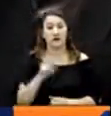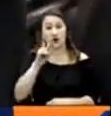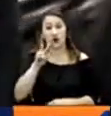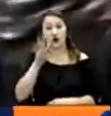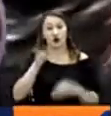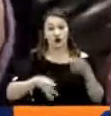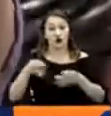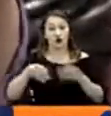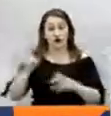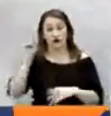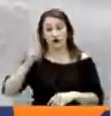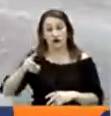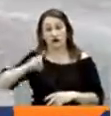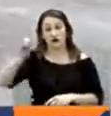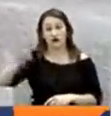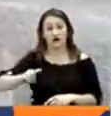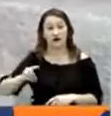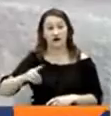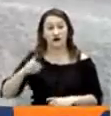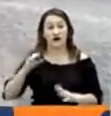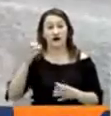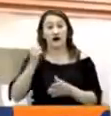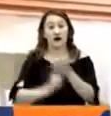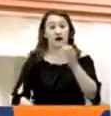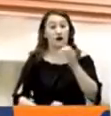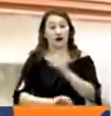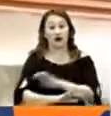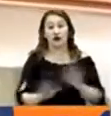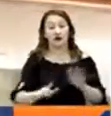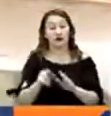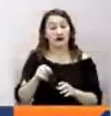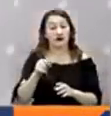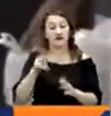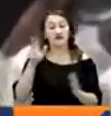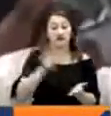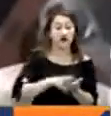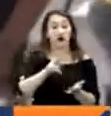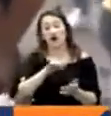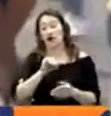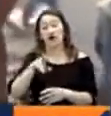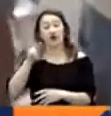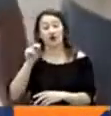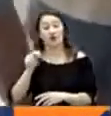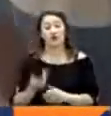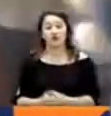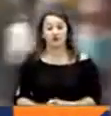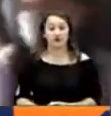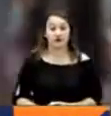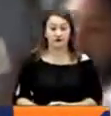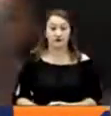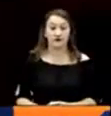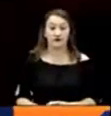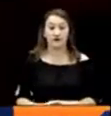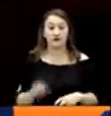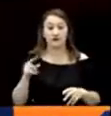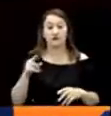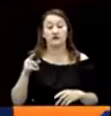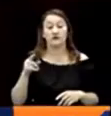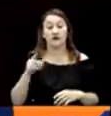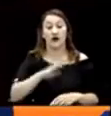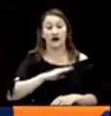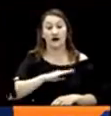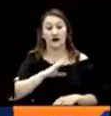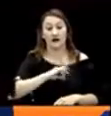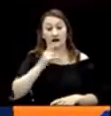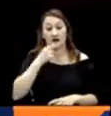la despenalización del aborto, luego del empate en el debate de la Corte Constitucional. El alcalde de Cali señala a bandas de